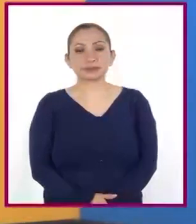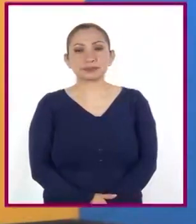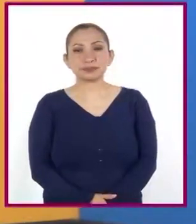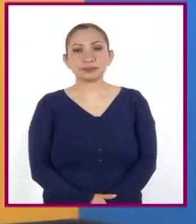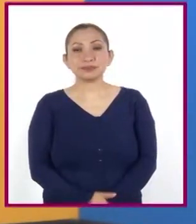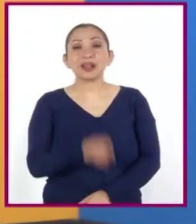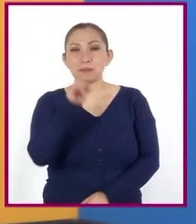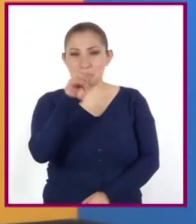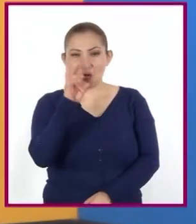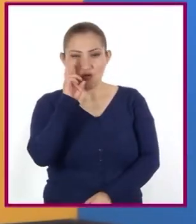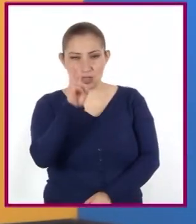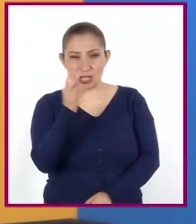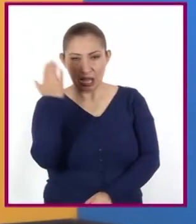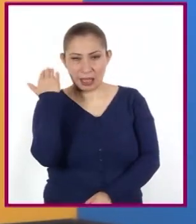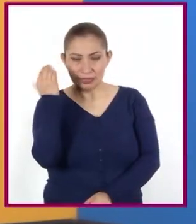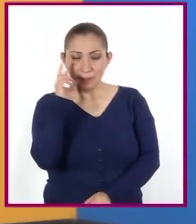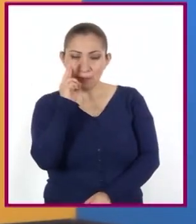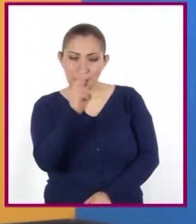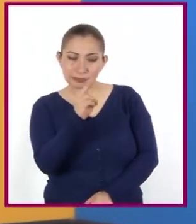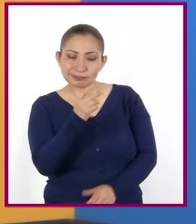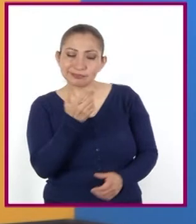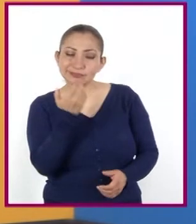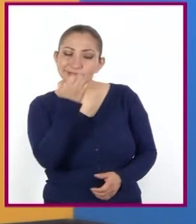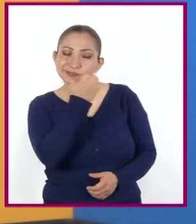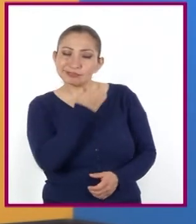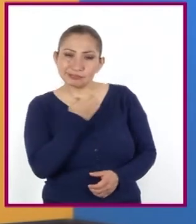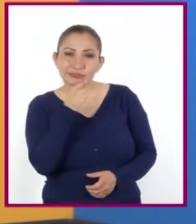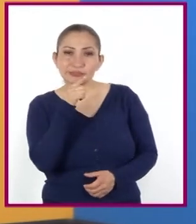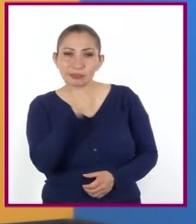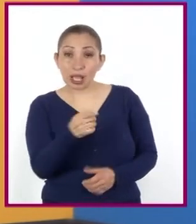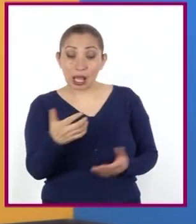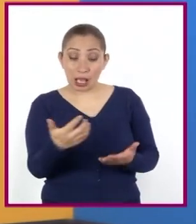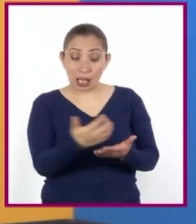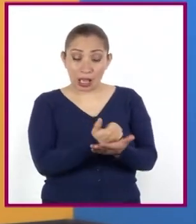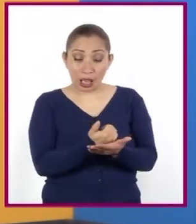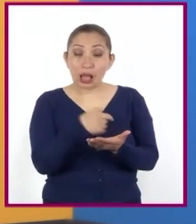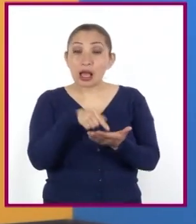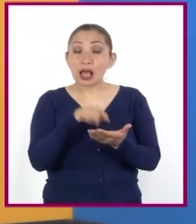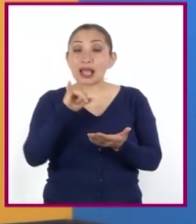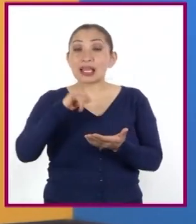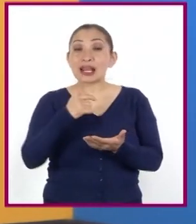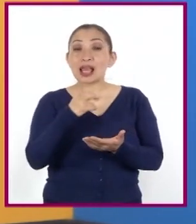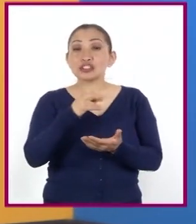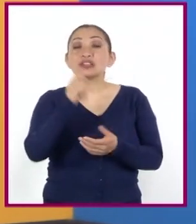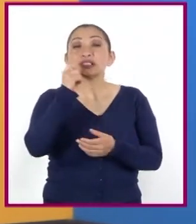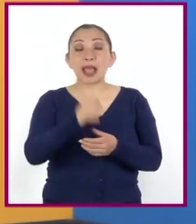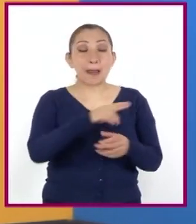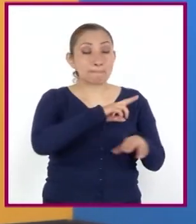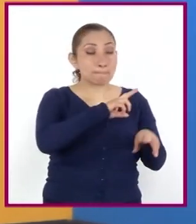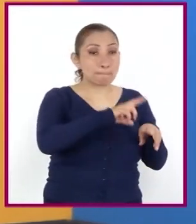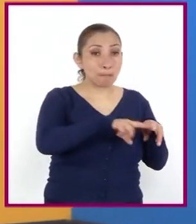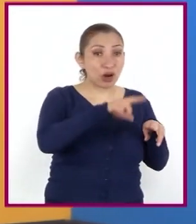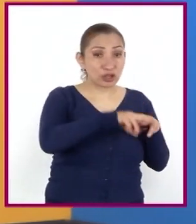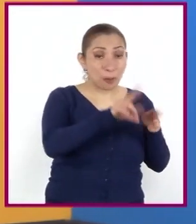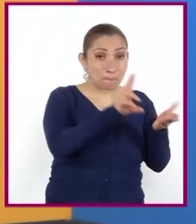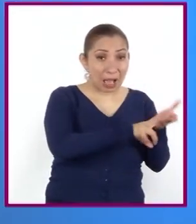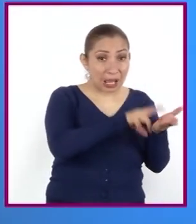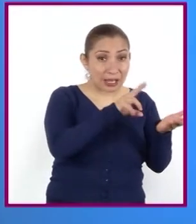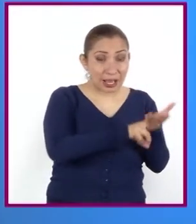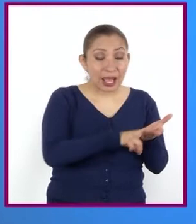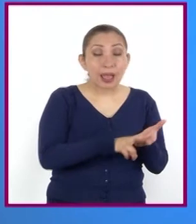A partir de lo anterior, tomemos en cuenta que ingresos es igual al costo de la entrada por número de